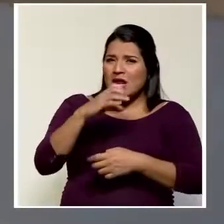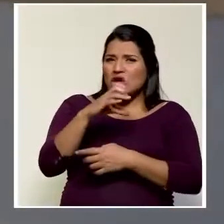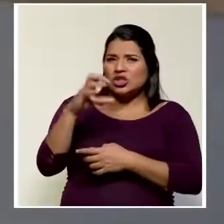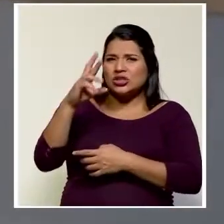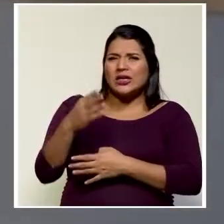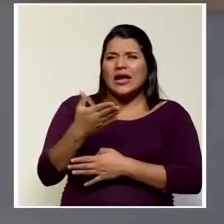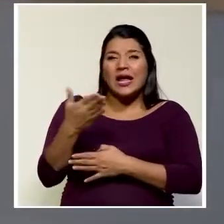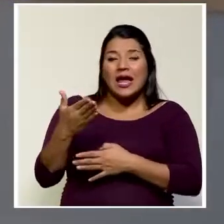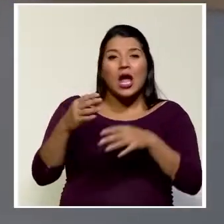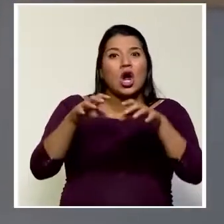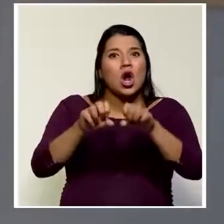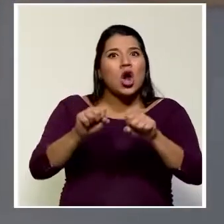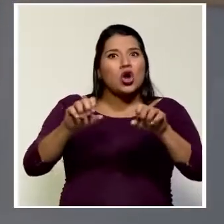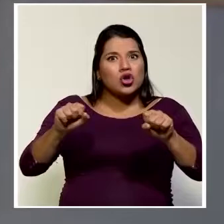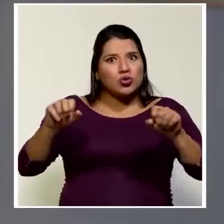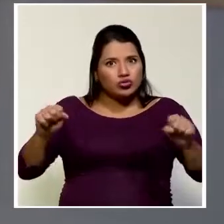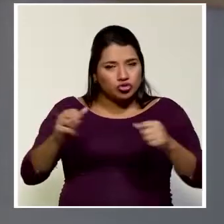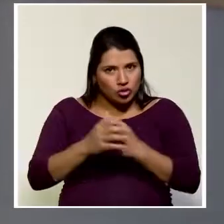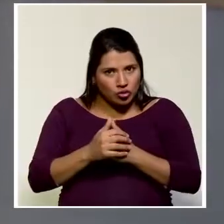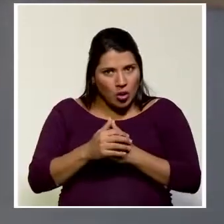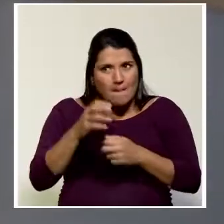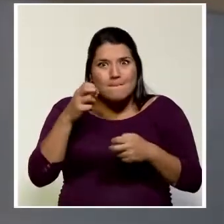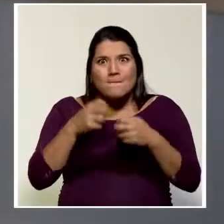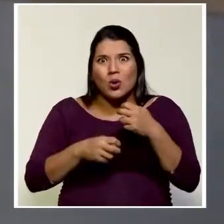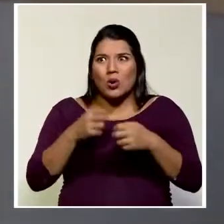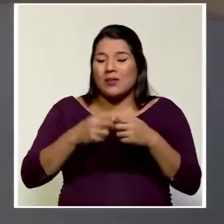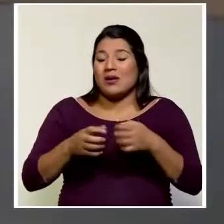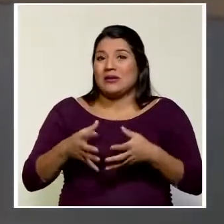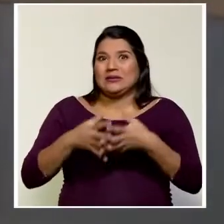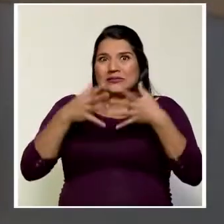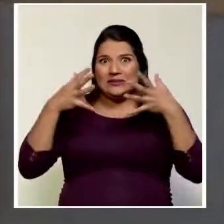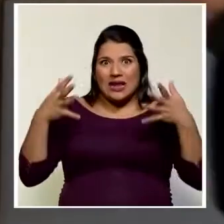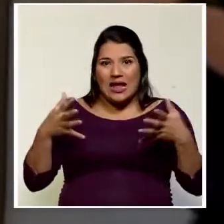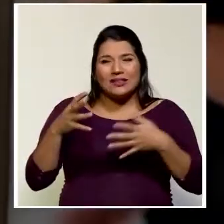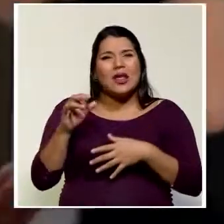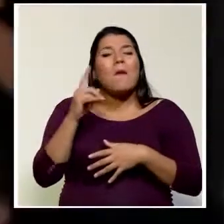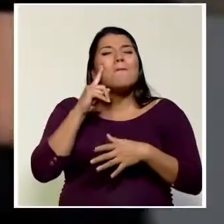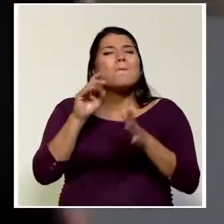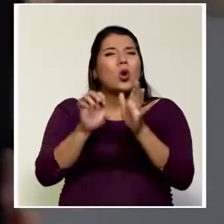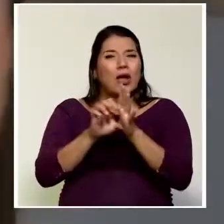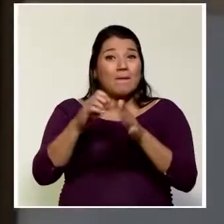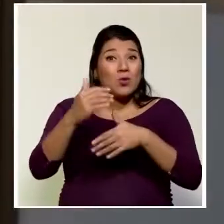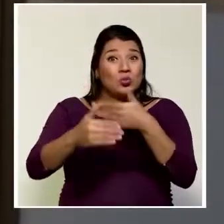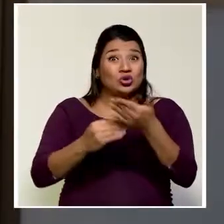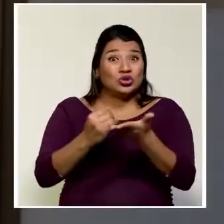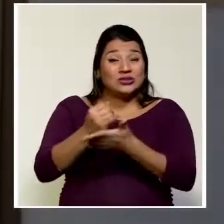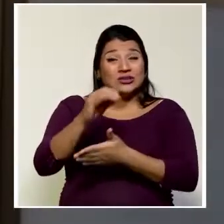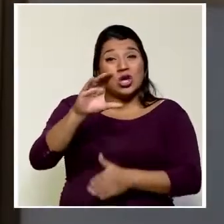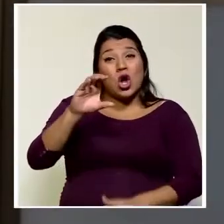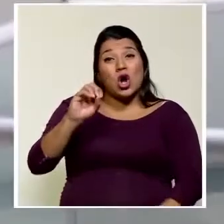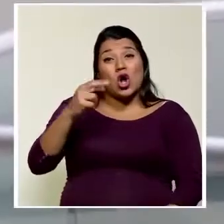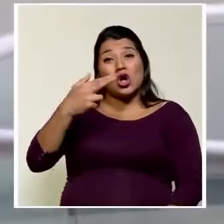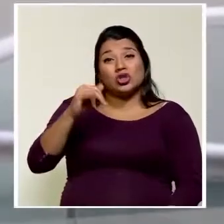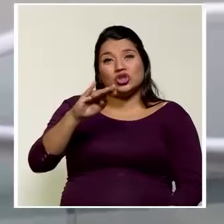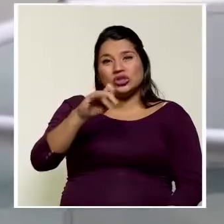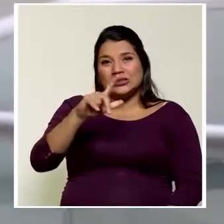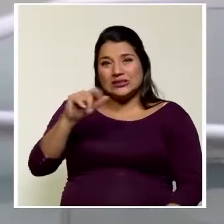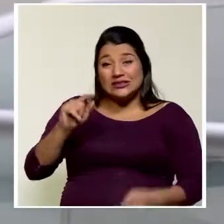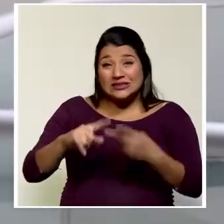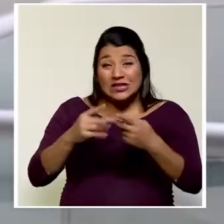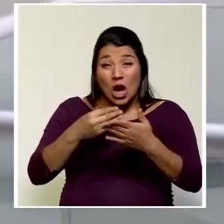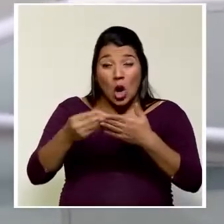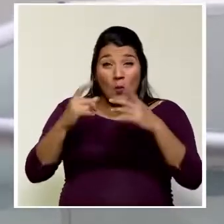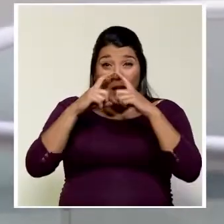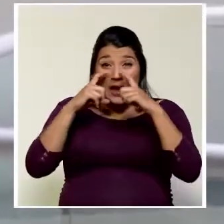Rica. Escándalos con fuerte cobertura en los medios, como el caso Cochinilla, la compra de mascarillas en la caja,